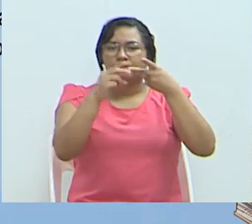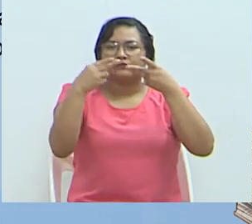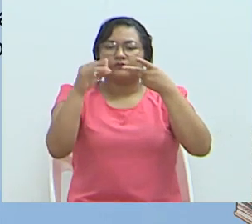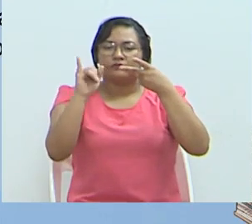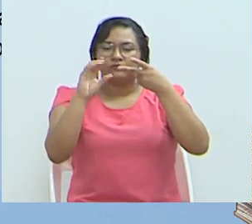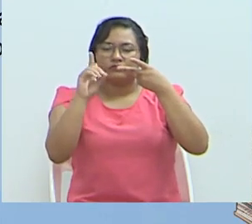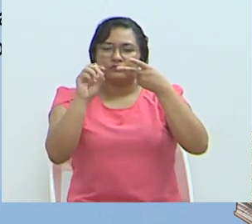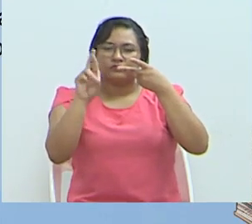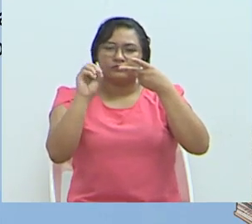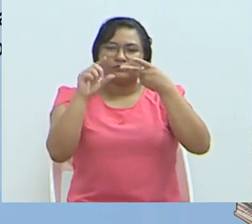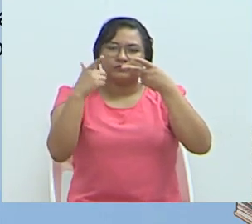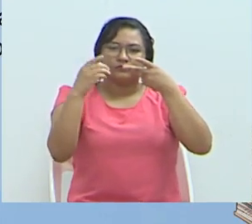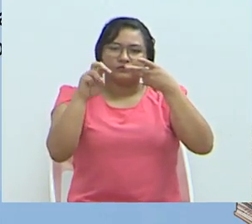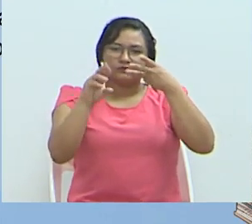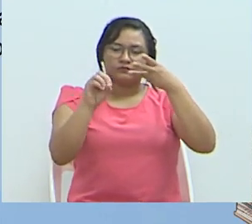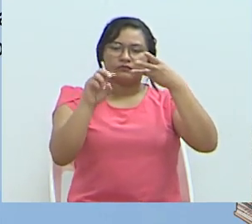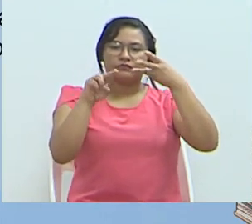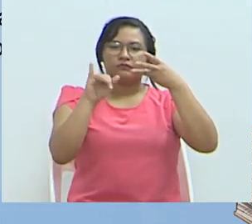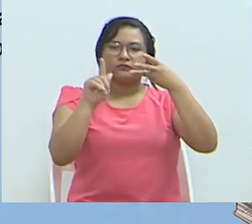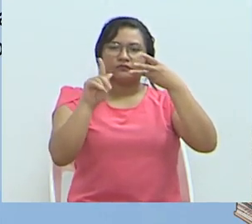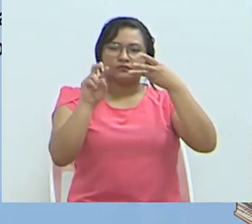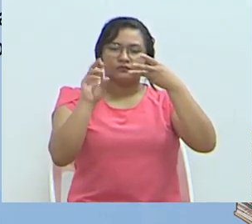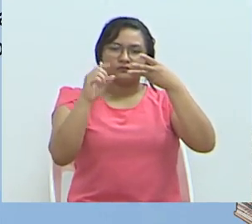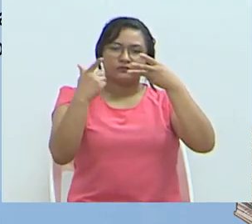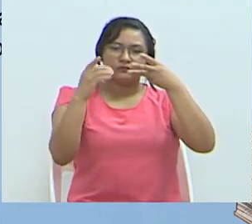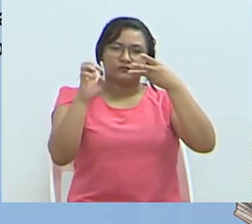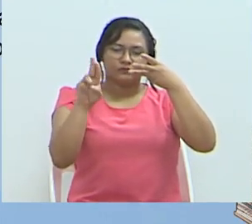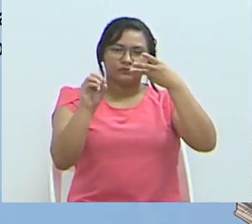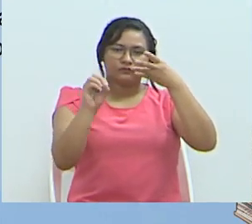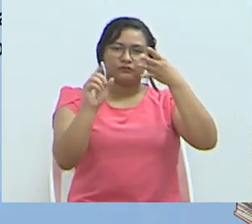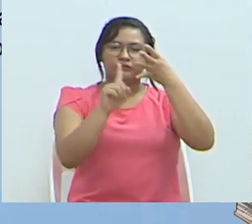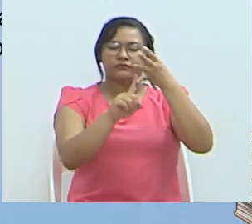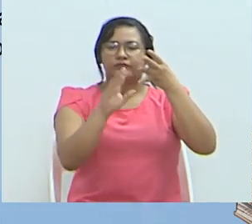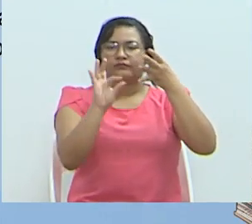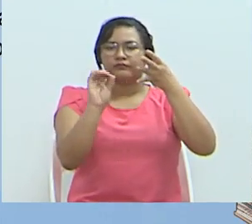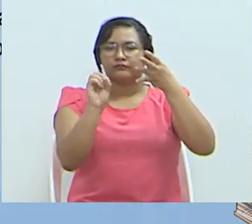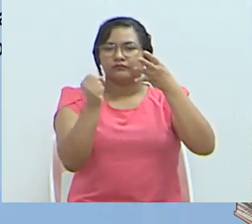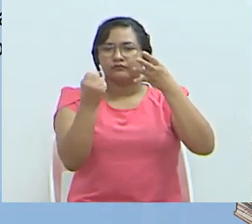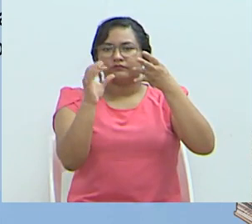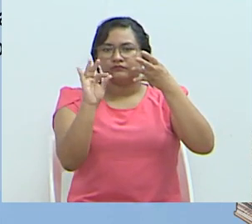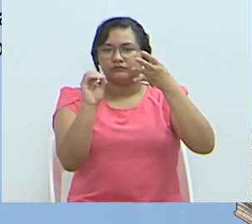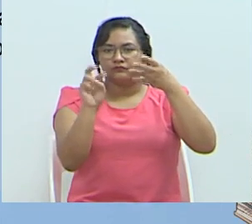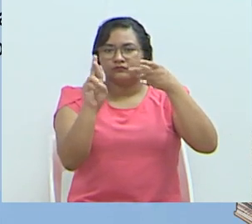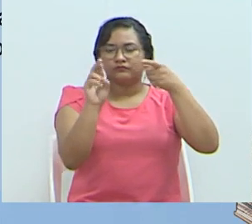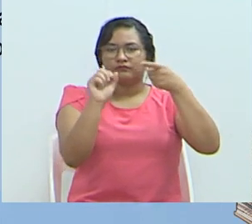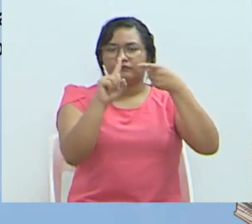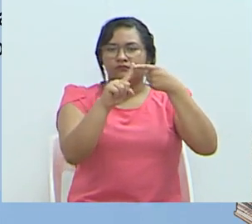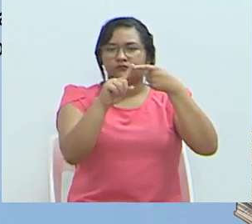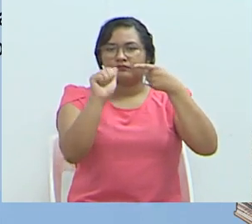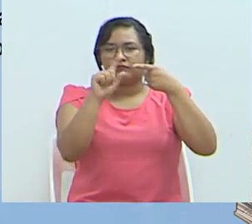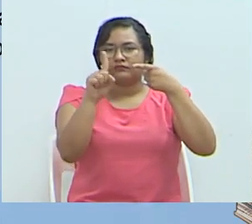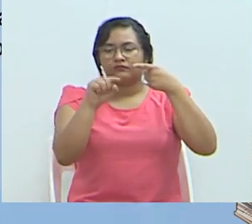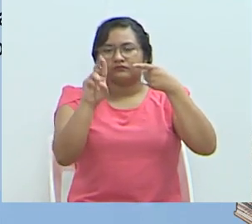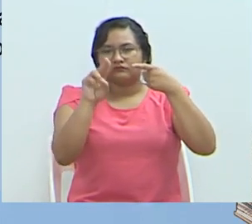nitrógeno, fósforo y azufre. Estos forman el 96% de la materia